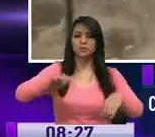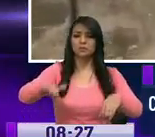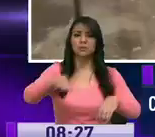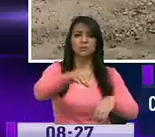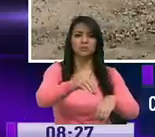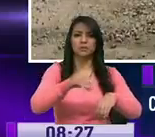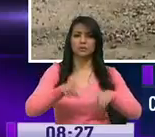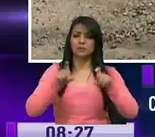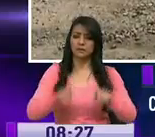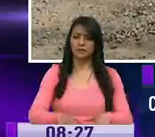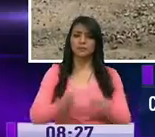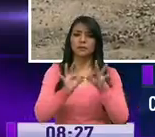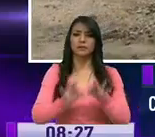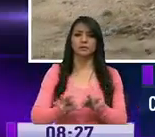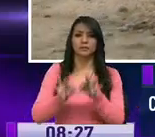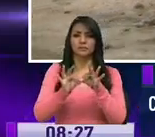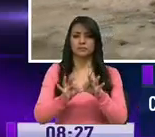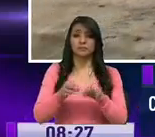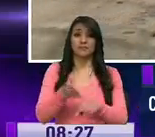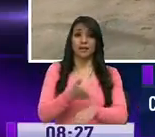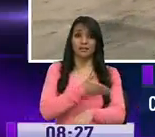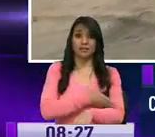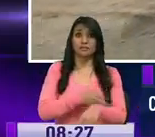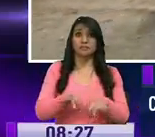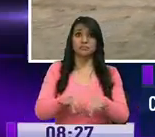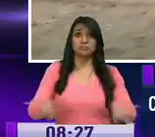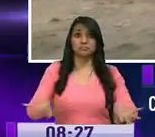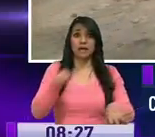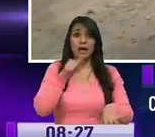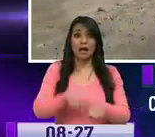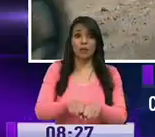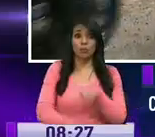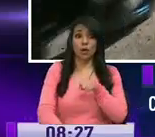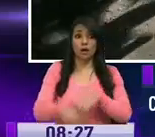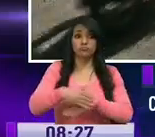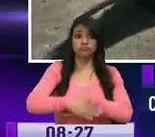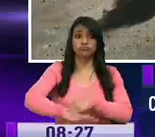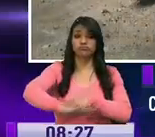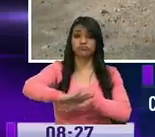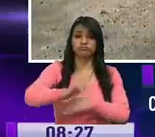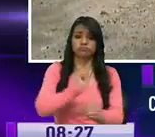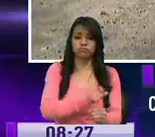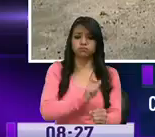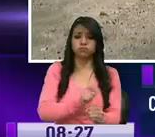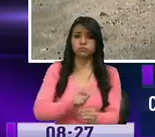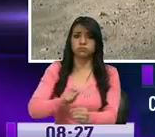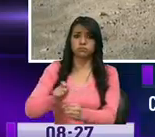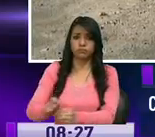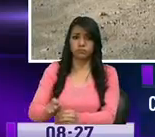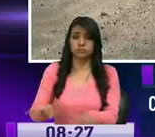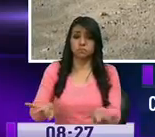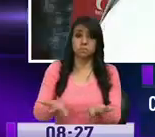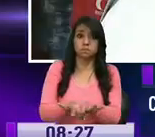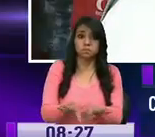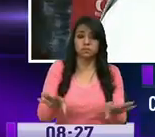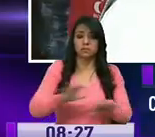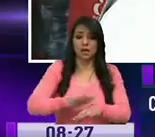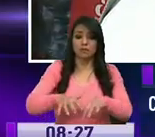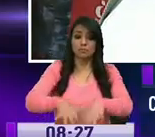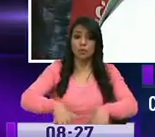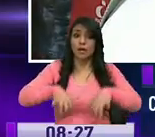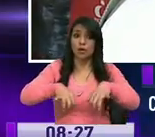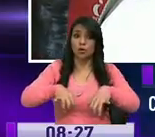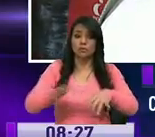otro lado. Esa es alguna reparación de alguna fuga de agua, evidentemente, que hace algún tiempo está y no llegó la cuadrilla correspondiente